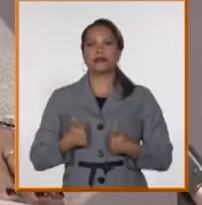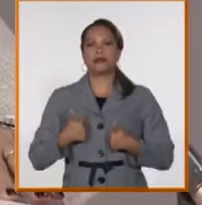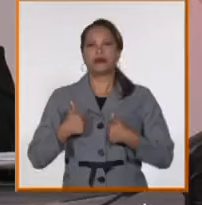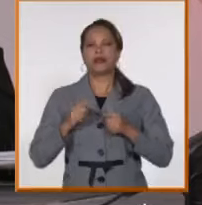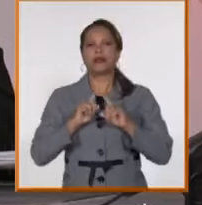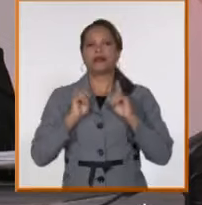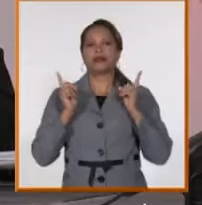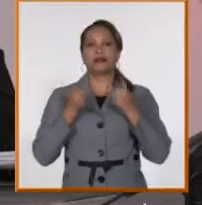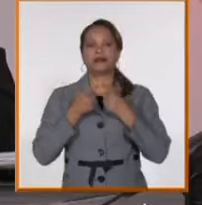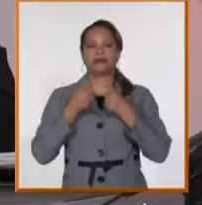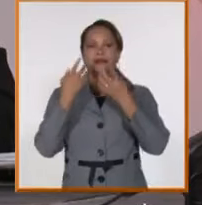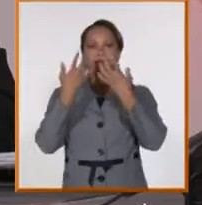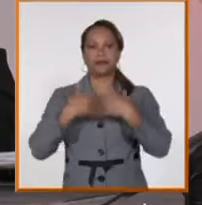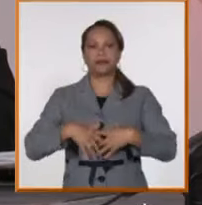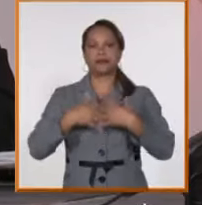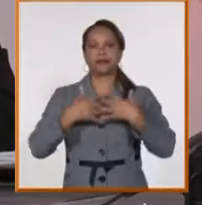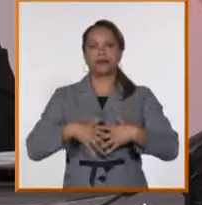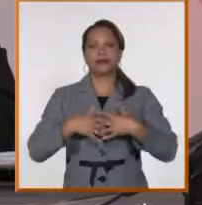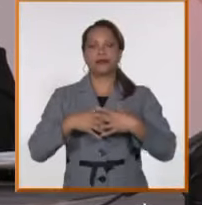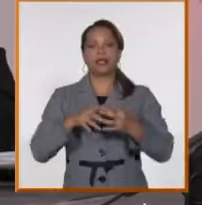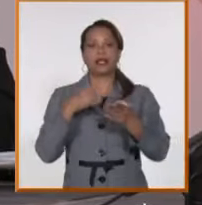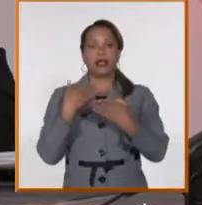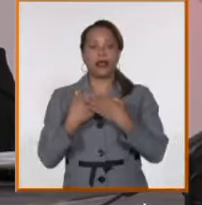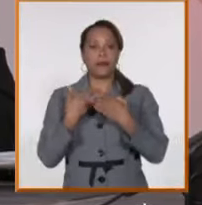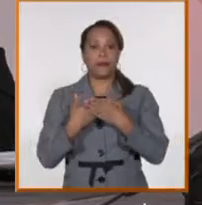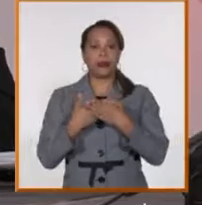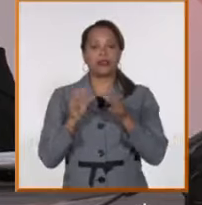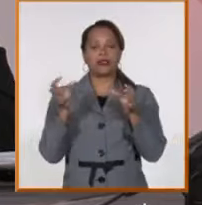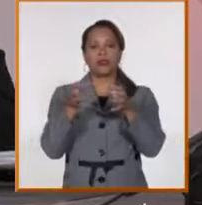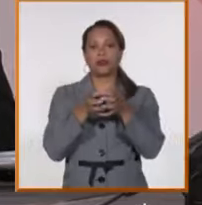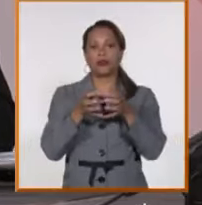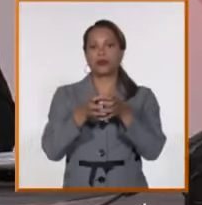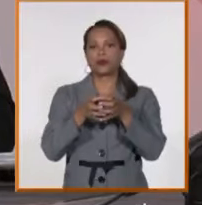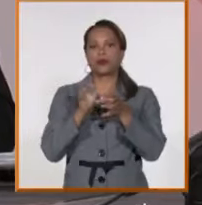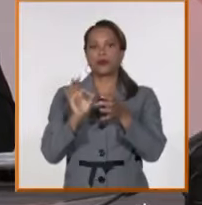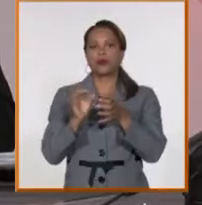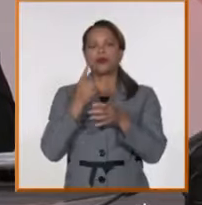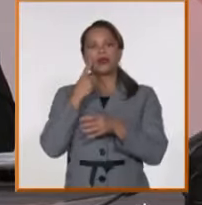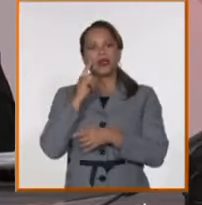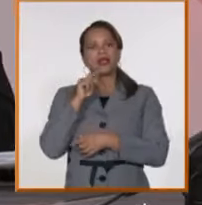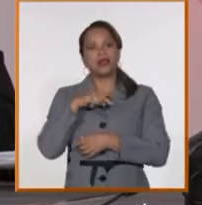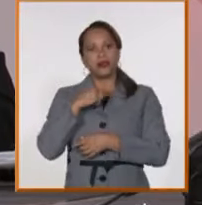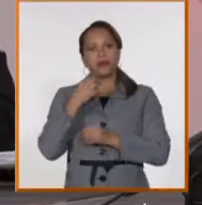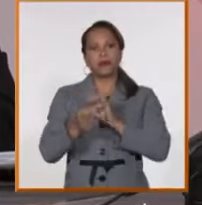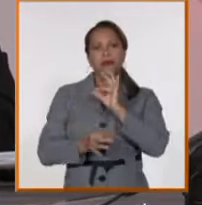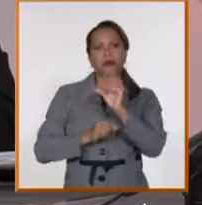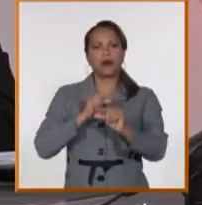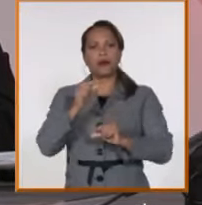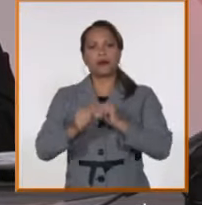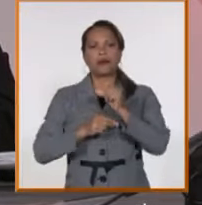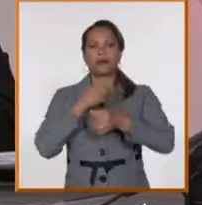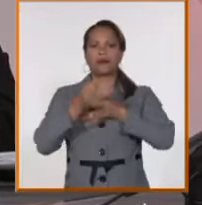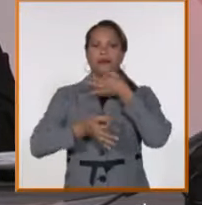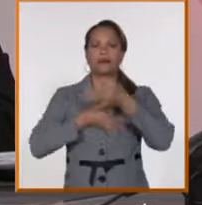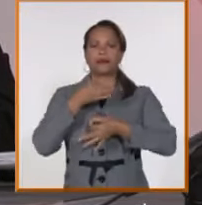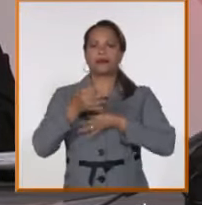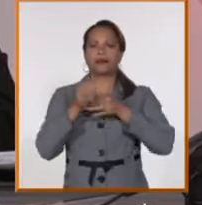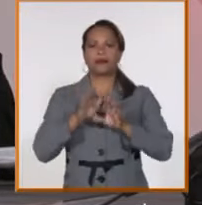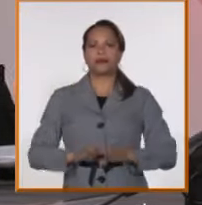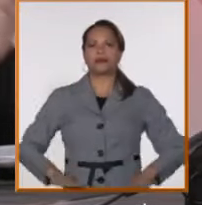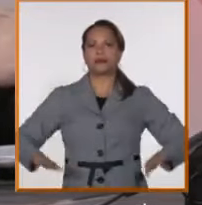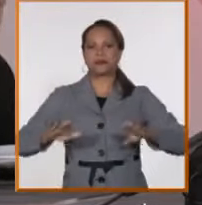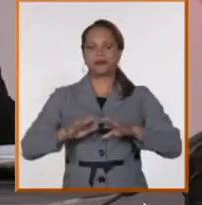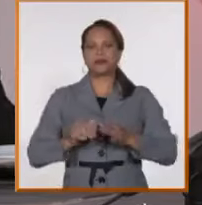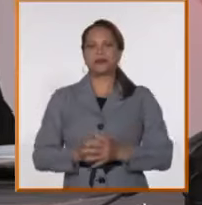sa una de las empresas de este grupo empresarial y de la que conoceremos un poco más a lo largo de esta mesa